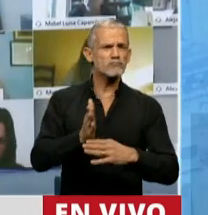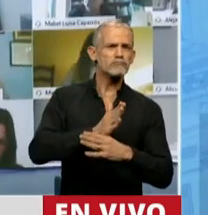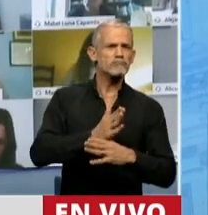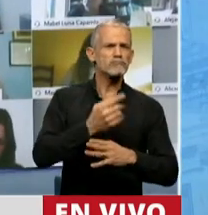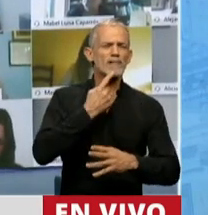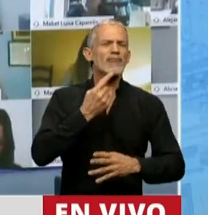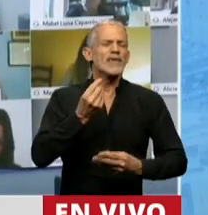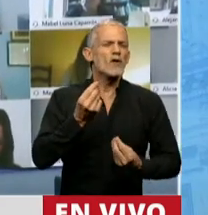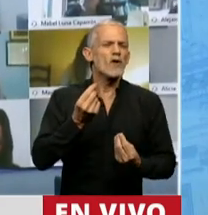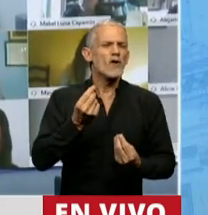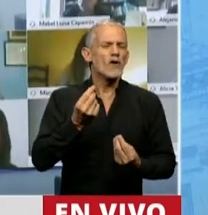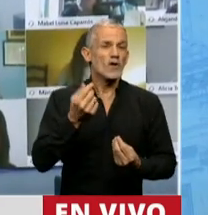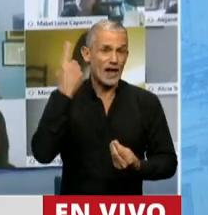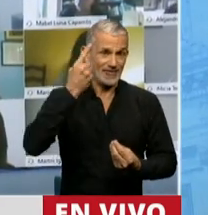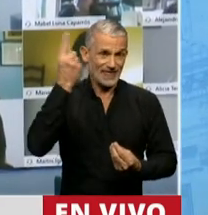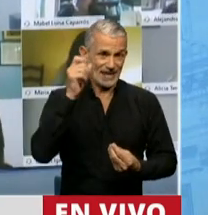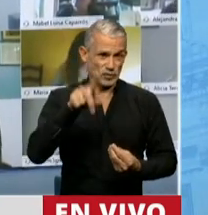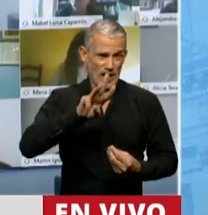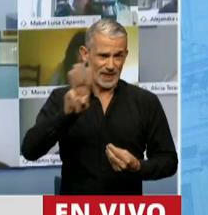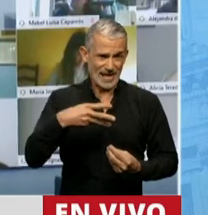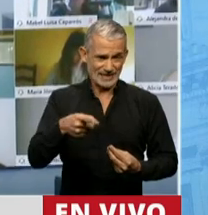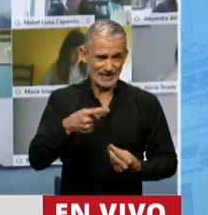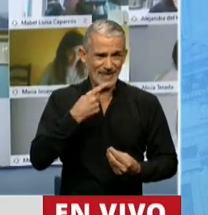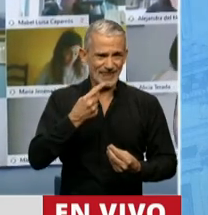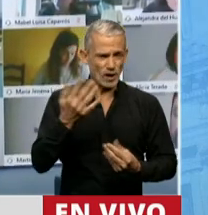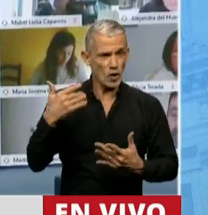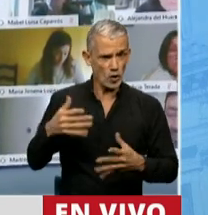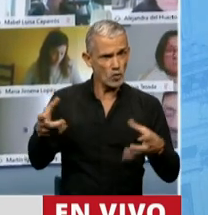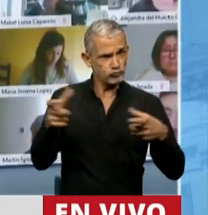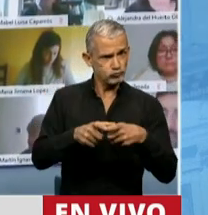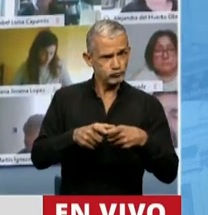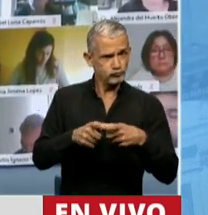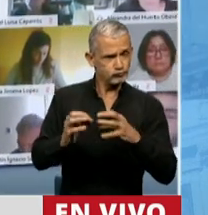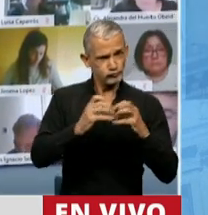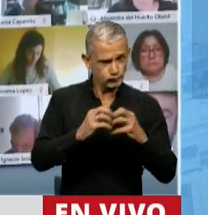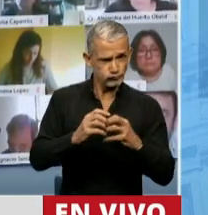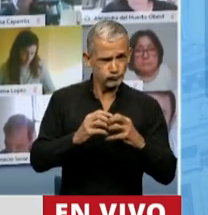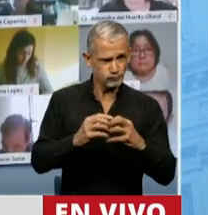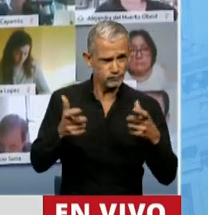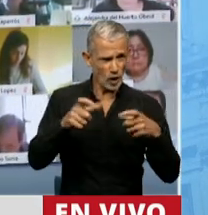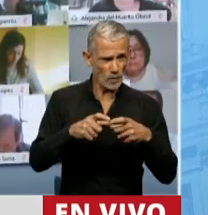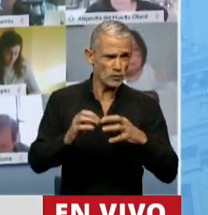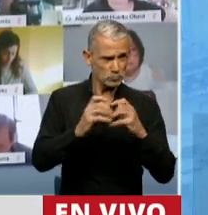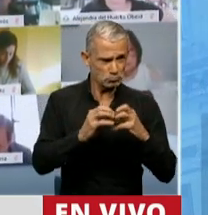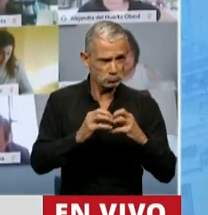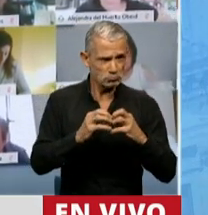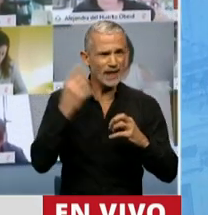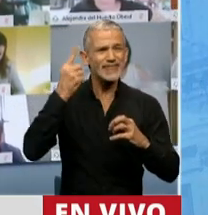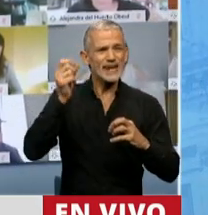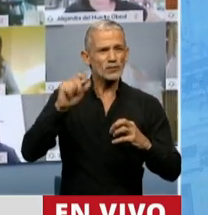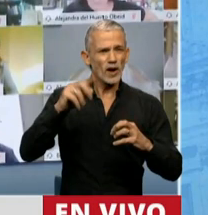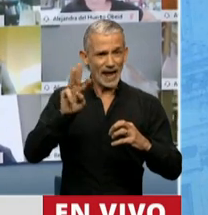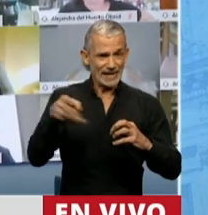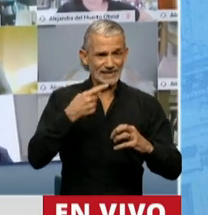dijo la directora del ANSES cuando nos acompañó en el debate, que